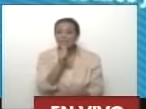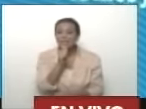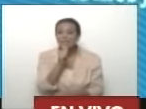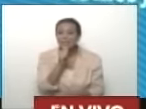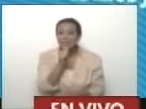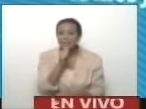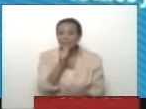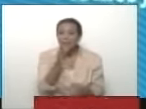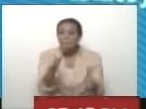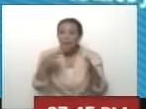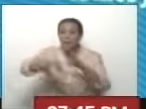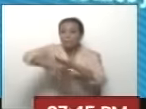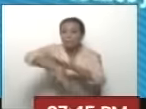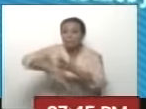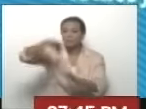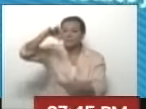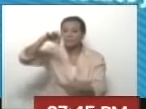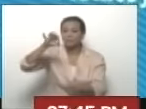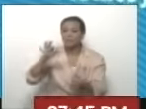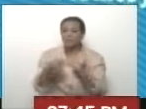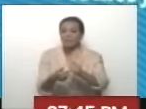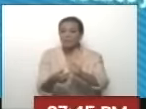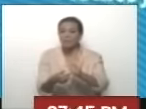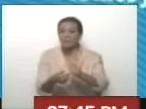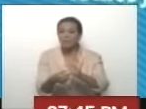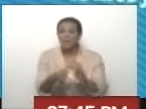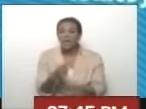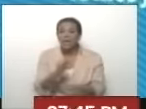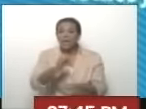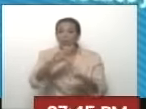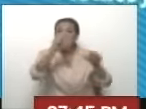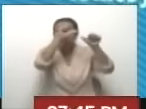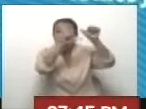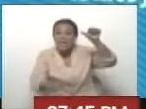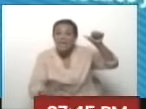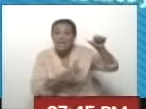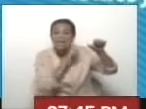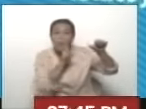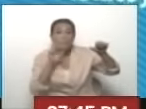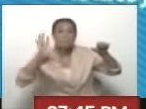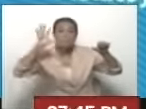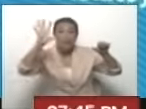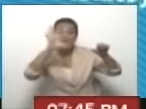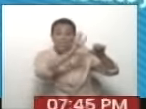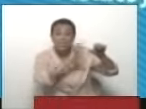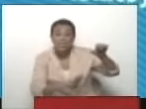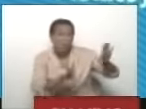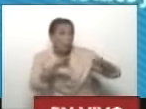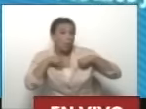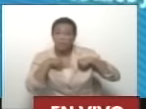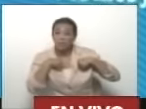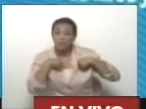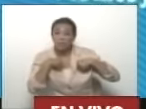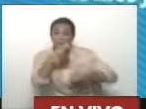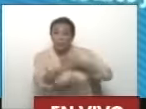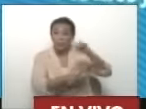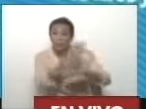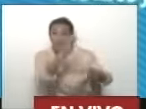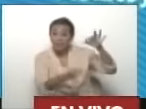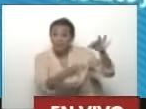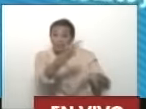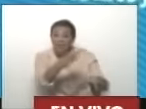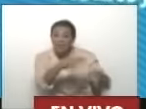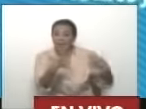¿Quién? ¿Se ganan un premio? En el número 45, ¿quién no reconoce la obligatoriedad de la Corte Internacional